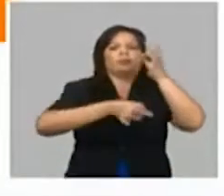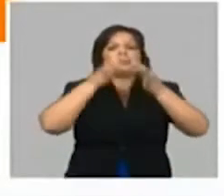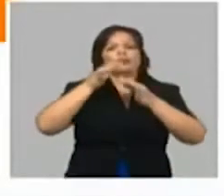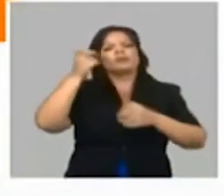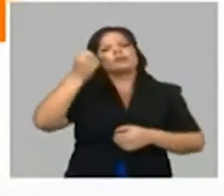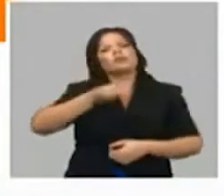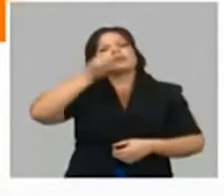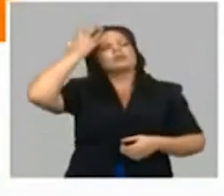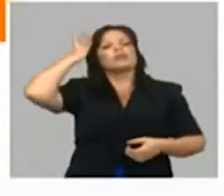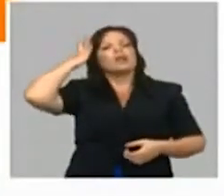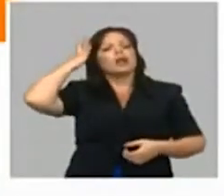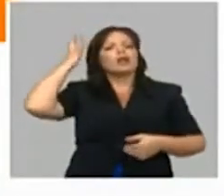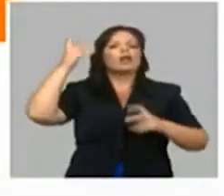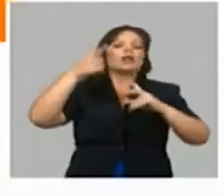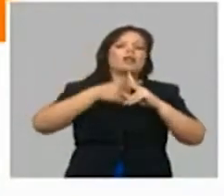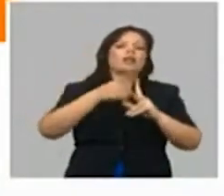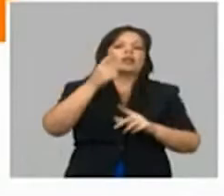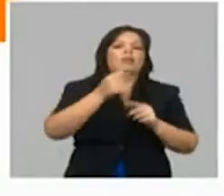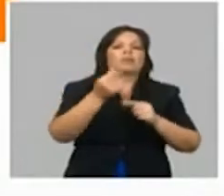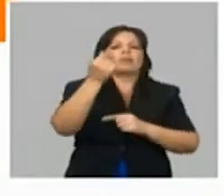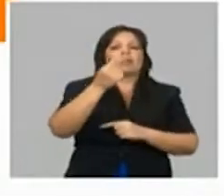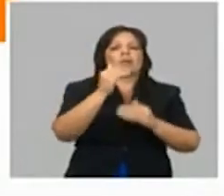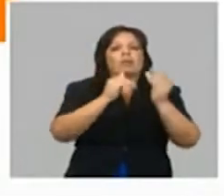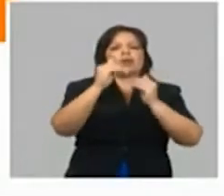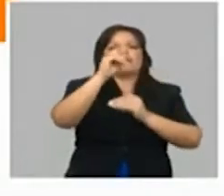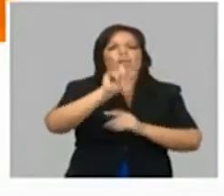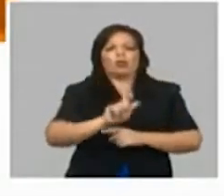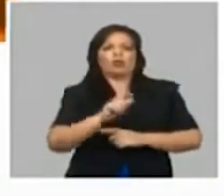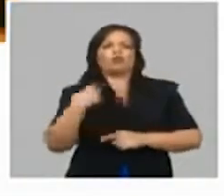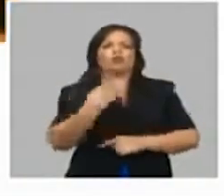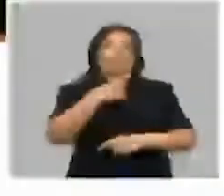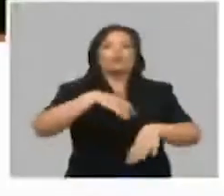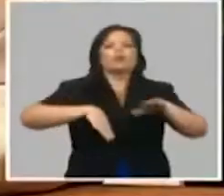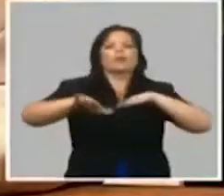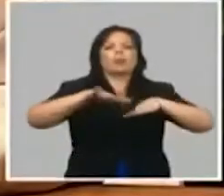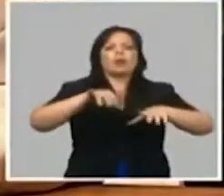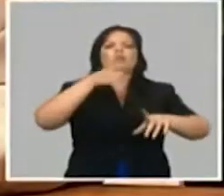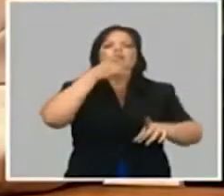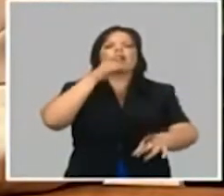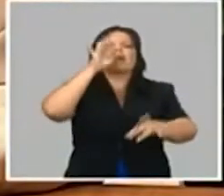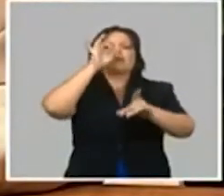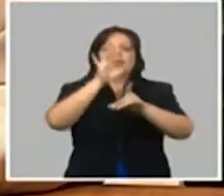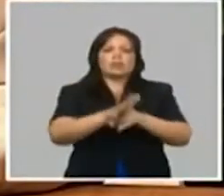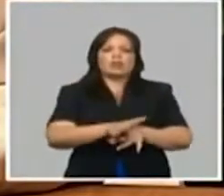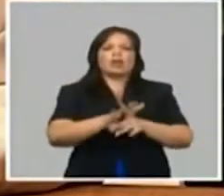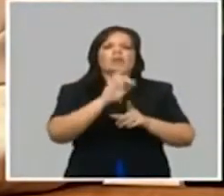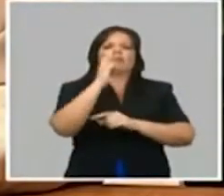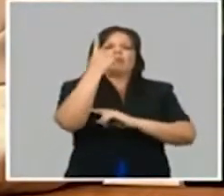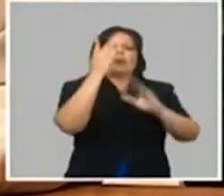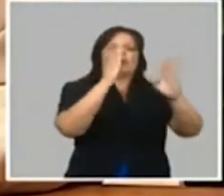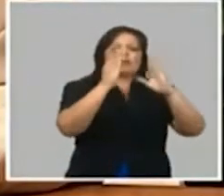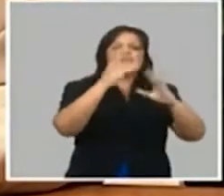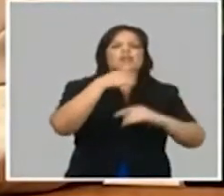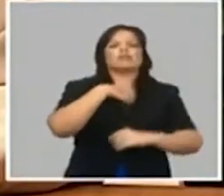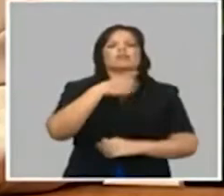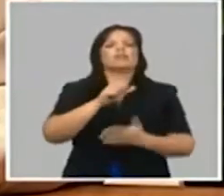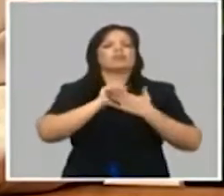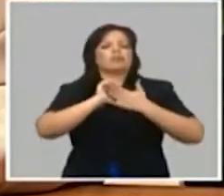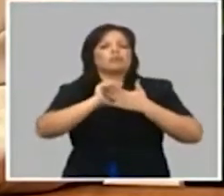primer ministro, nos hemos preparado para cuando comencemos las actividades en la primera fase poder brindar un servicio de mayor